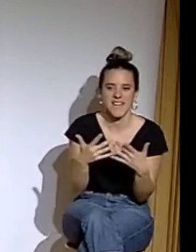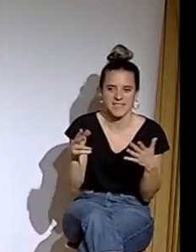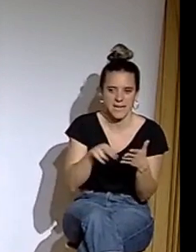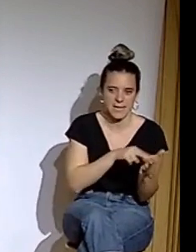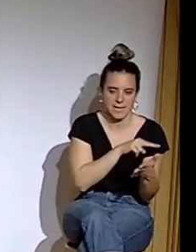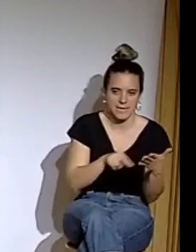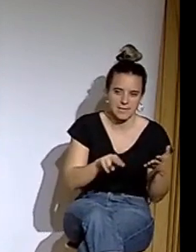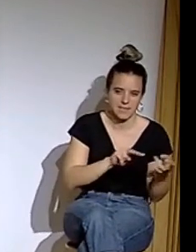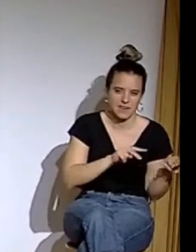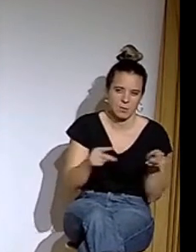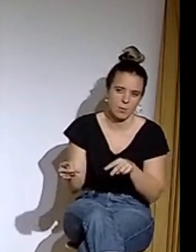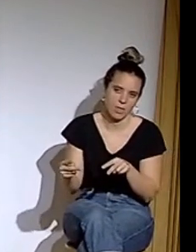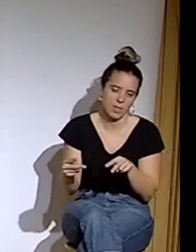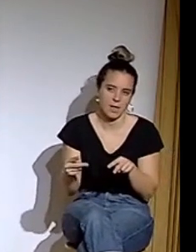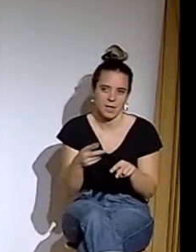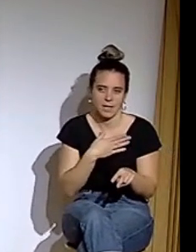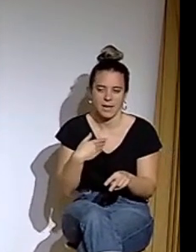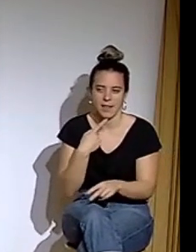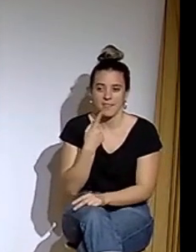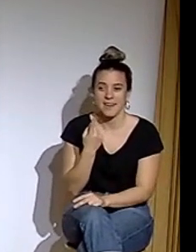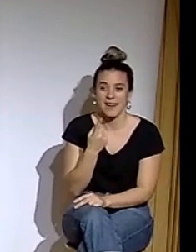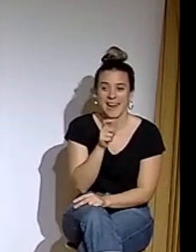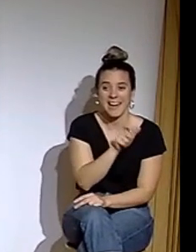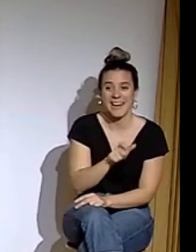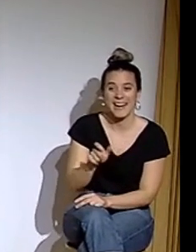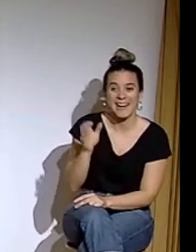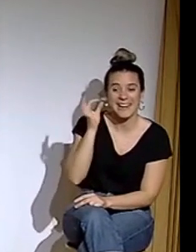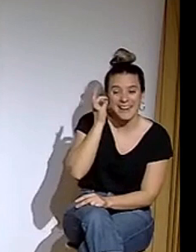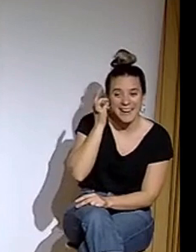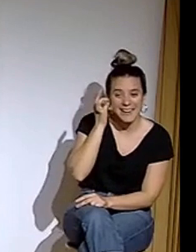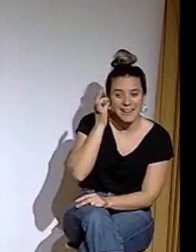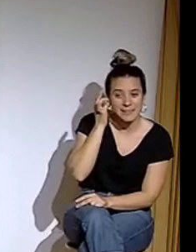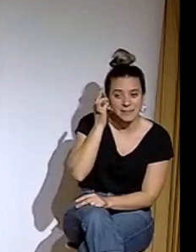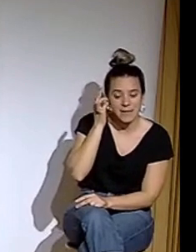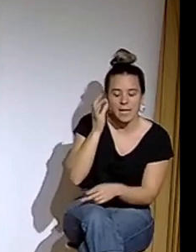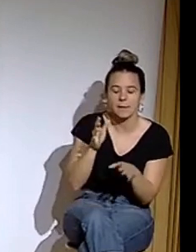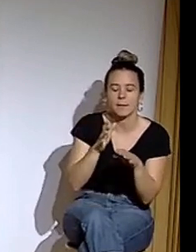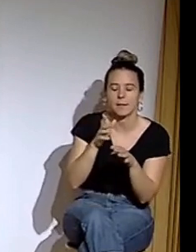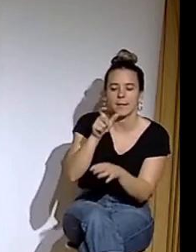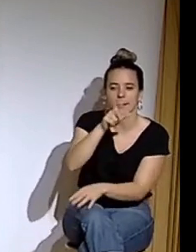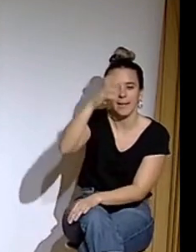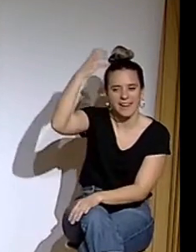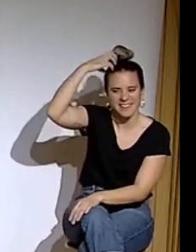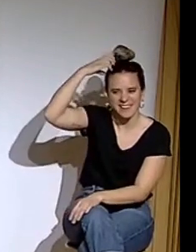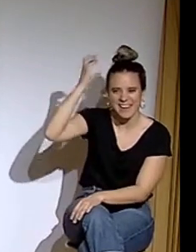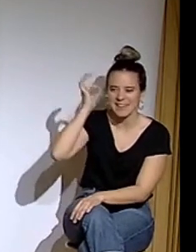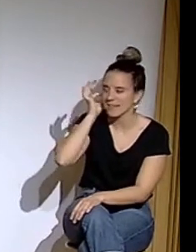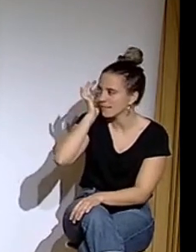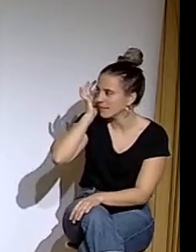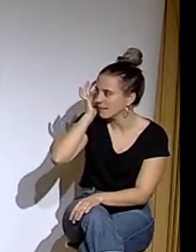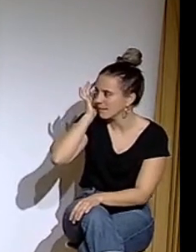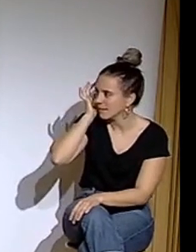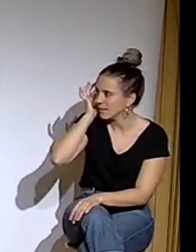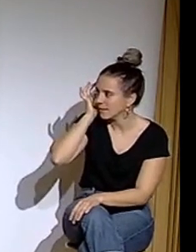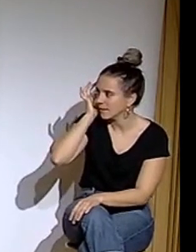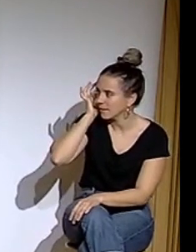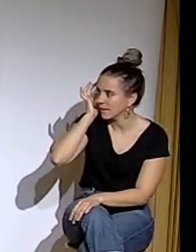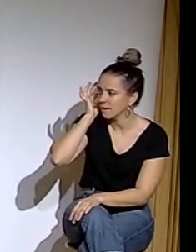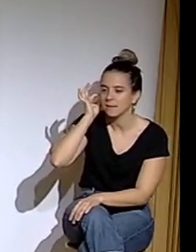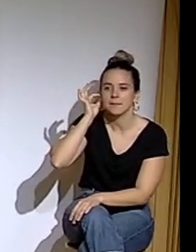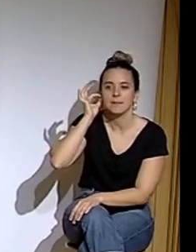traducida viene algo así como a las reinas le preguntes o no cómo es Probablemente sean